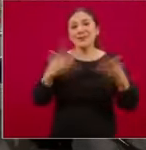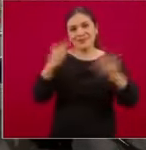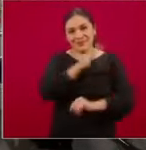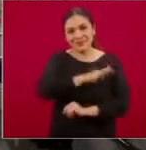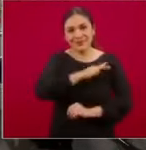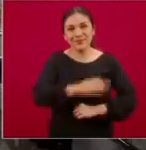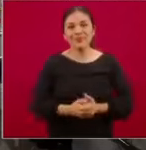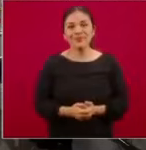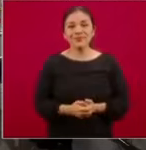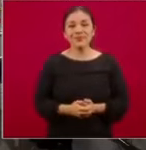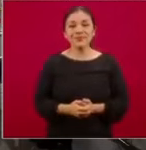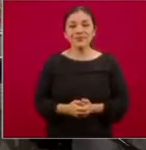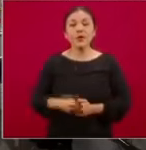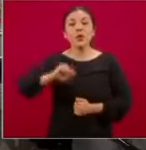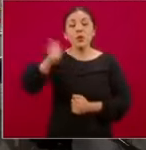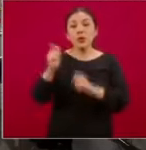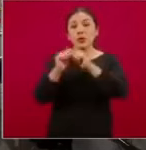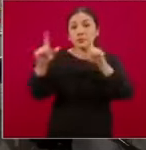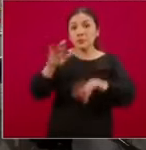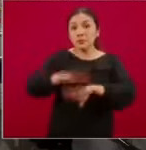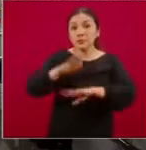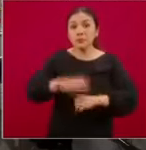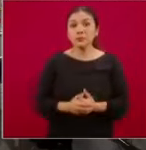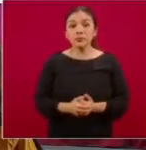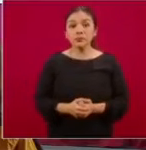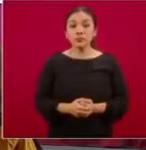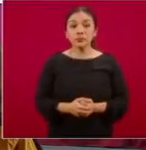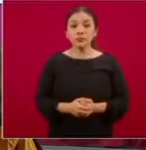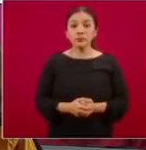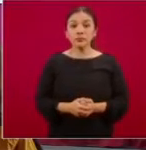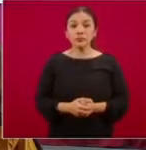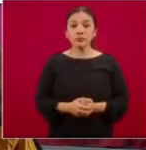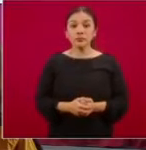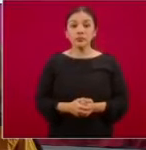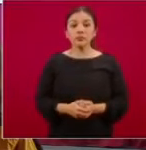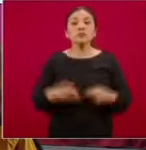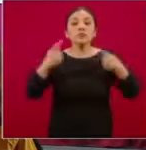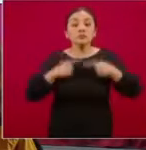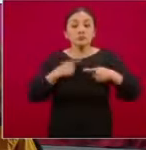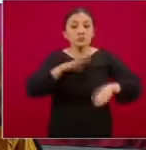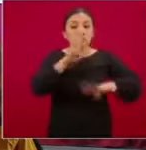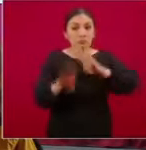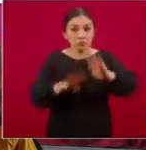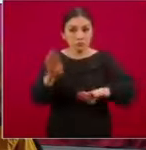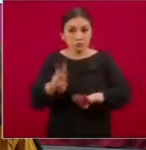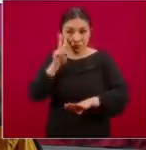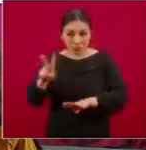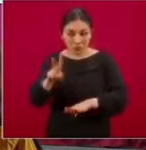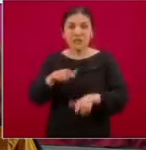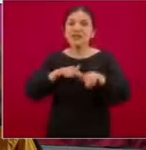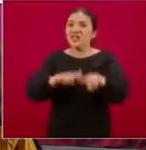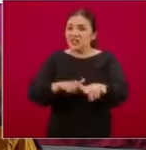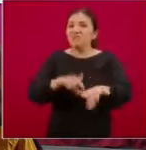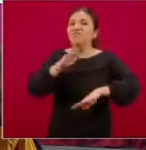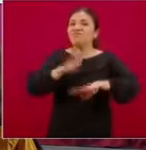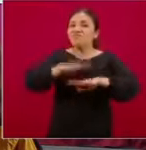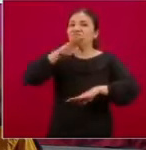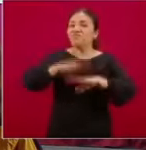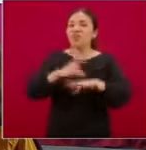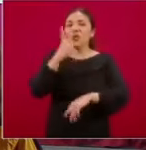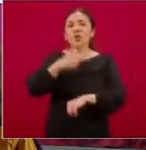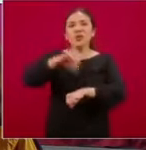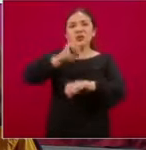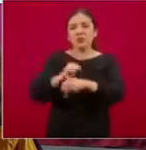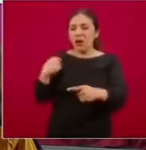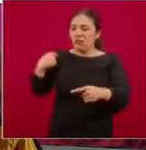México. Veamos la siguiente diapositiva, es precisamente la mortalidad. Continuamos con este incremento entre las 2